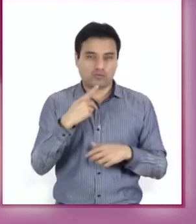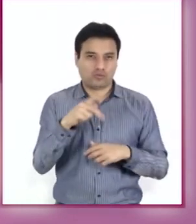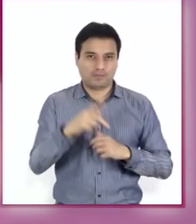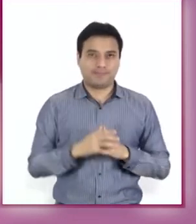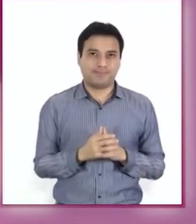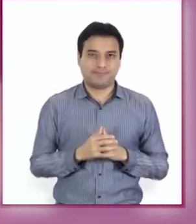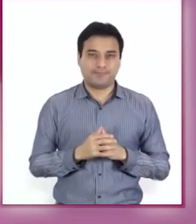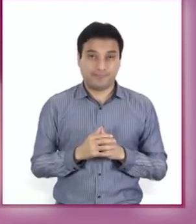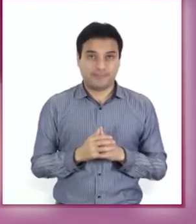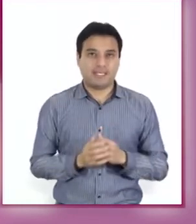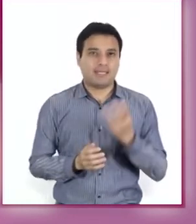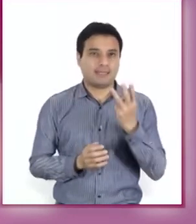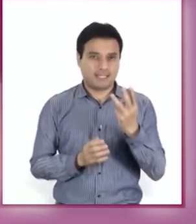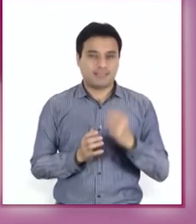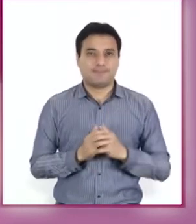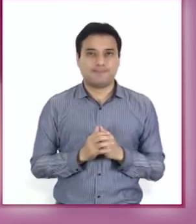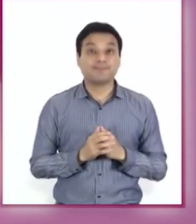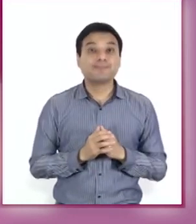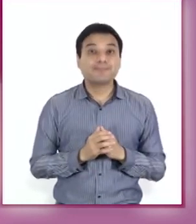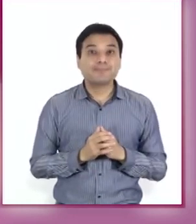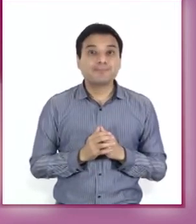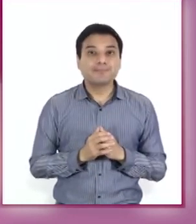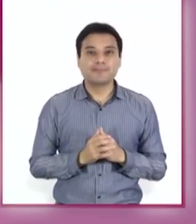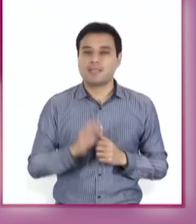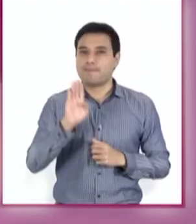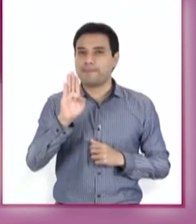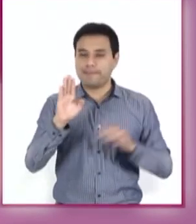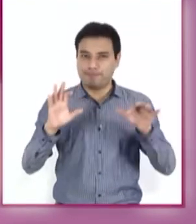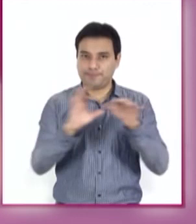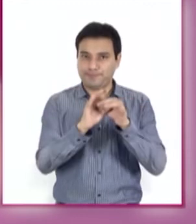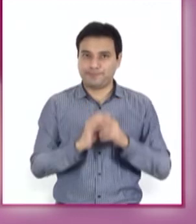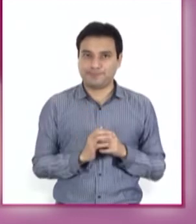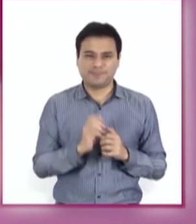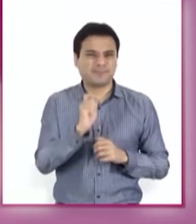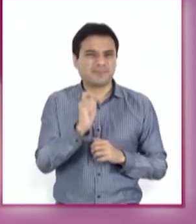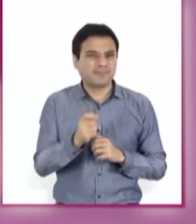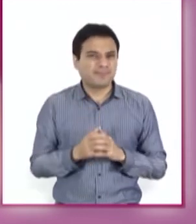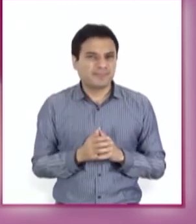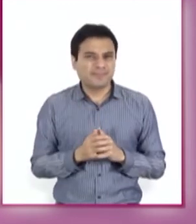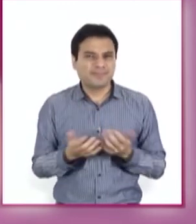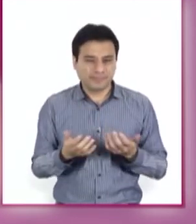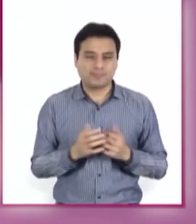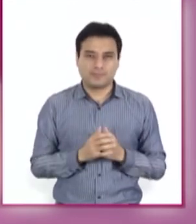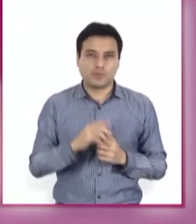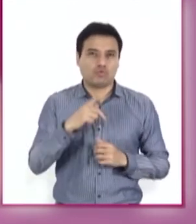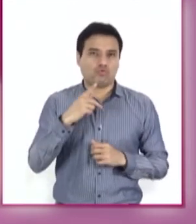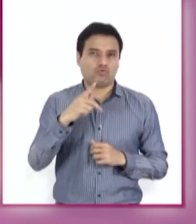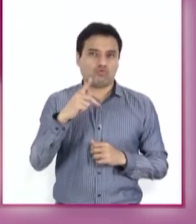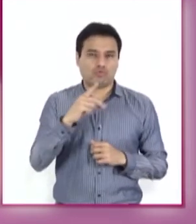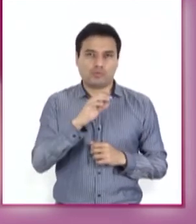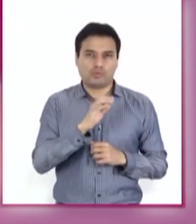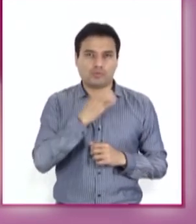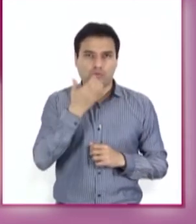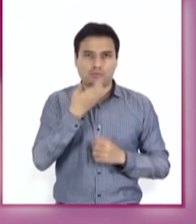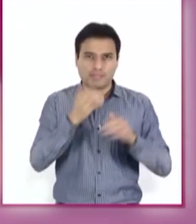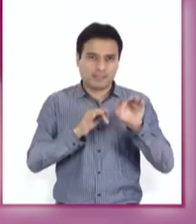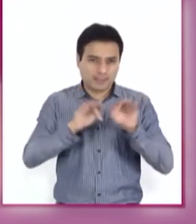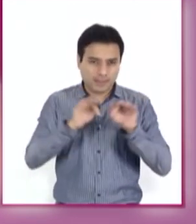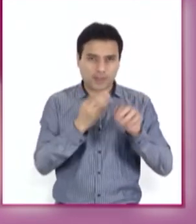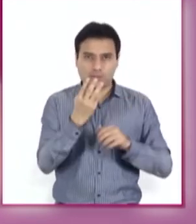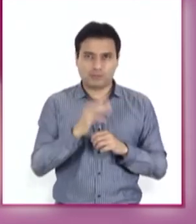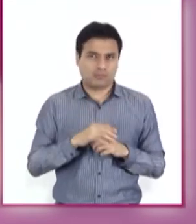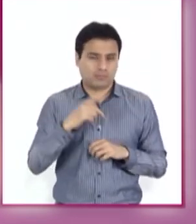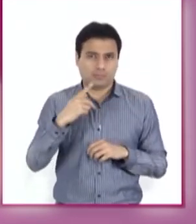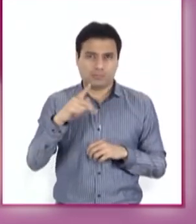Para la idea primaria 3 sería la letra B, en otras palabras, lleva a cabo esas 3 funciones vitales por